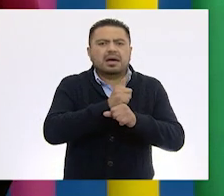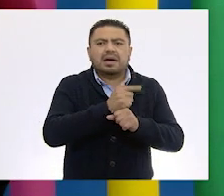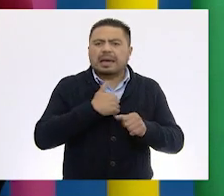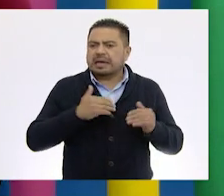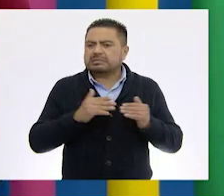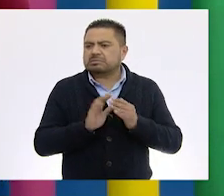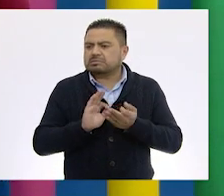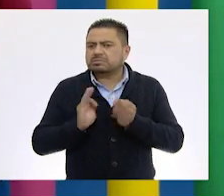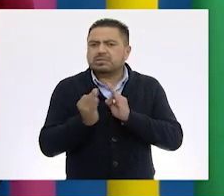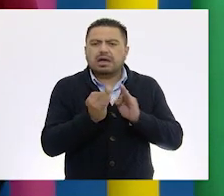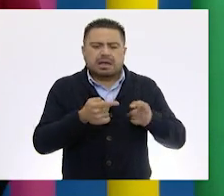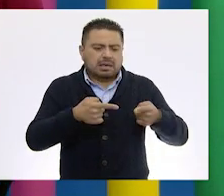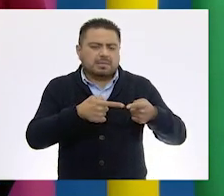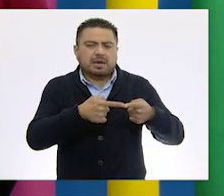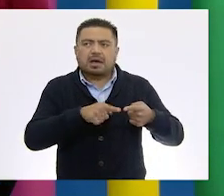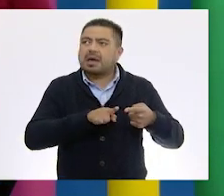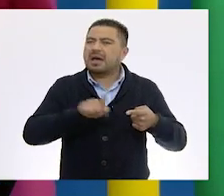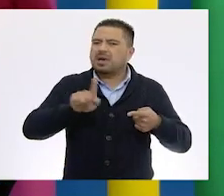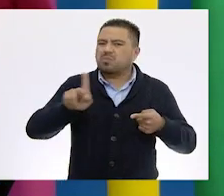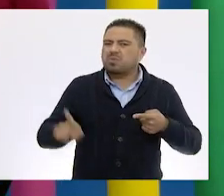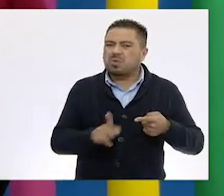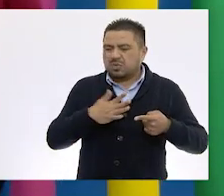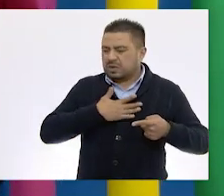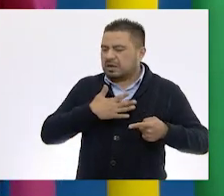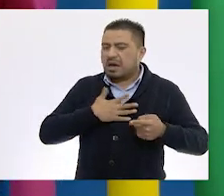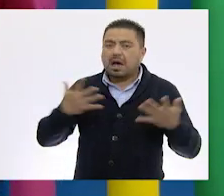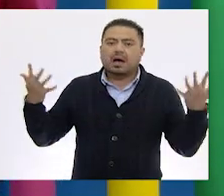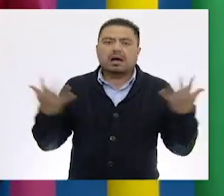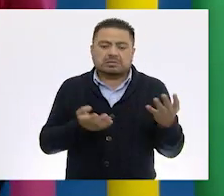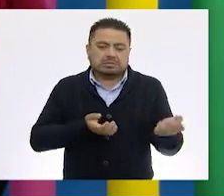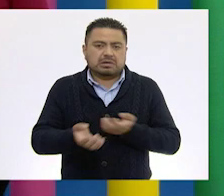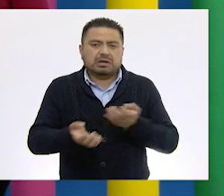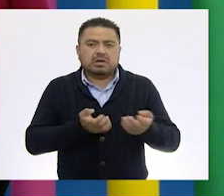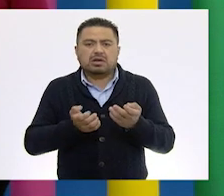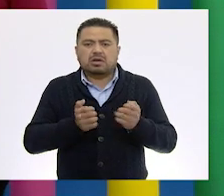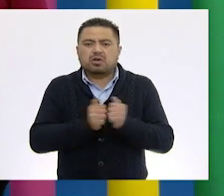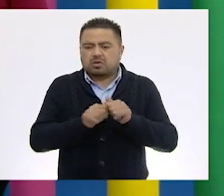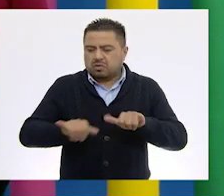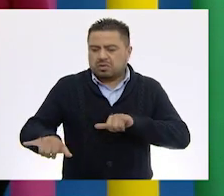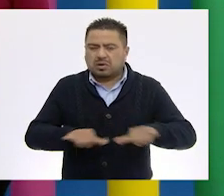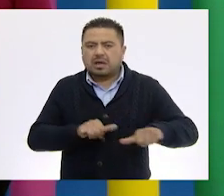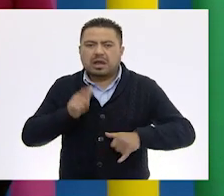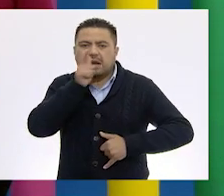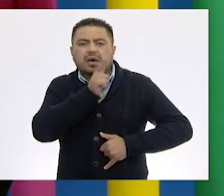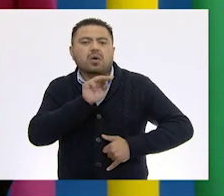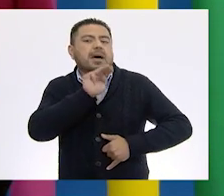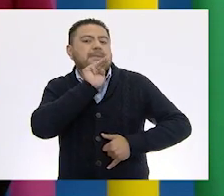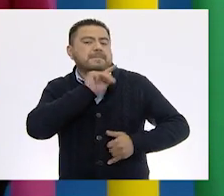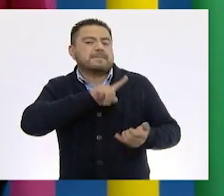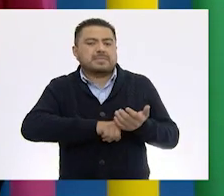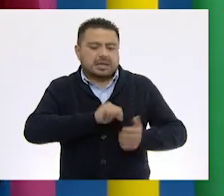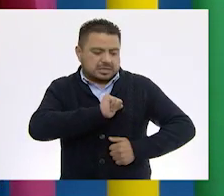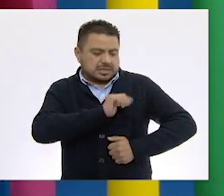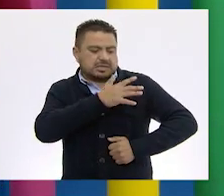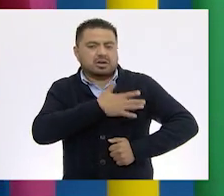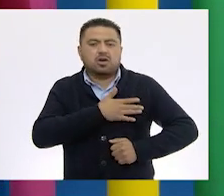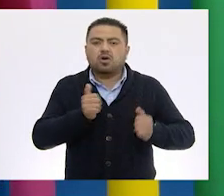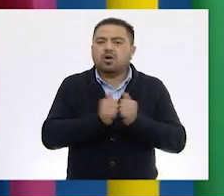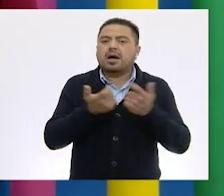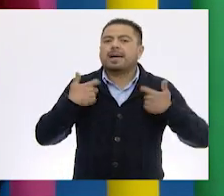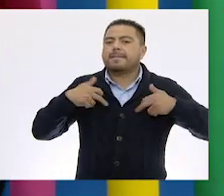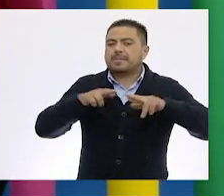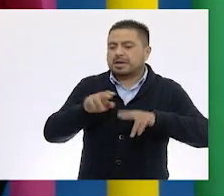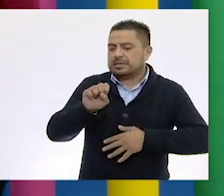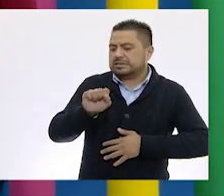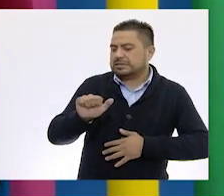parque. Allá en Etatitlán incluso hicimos un ejercicio de croquis en lengua materna, español, con la maestra